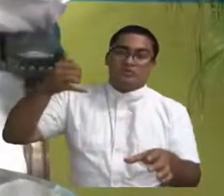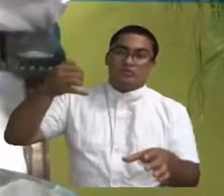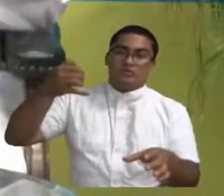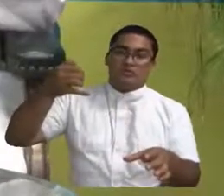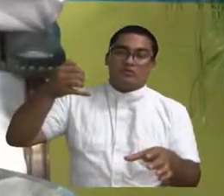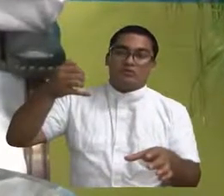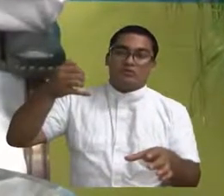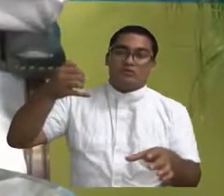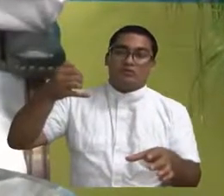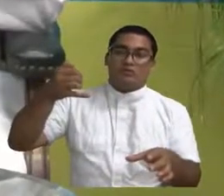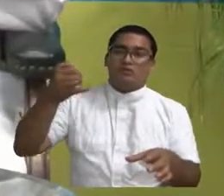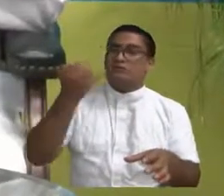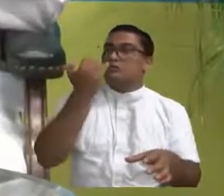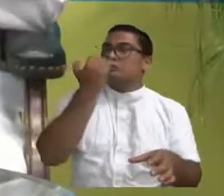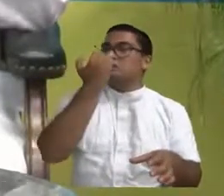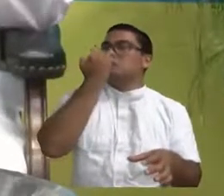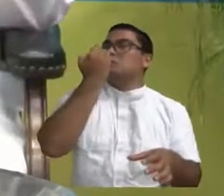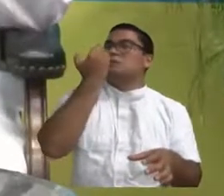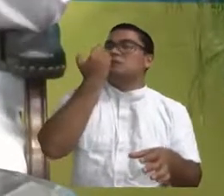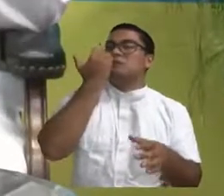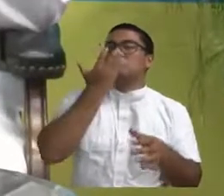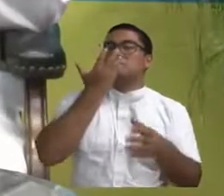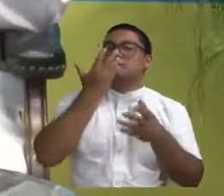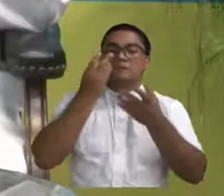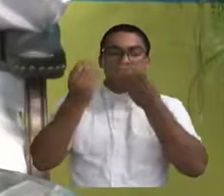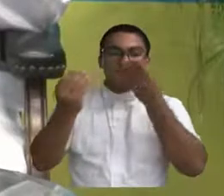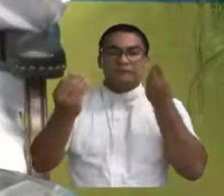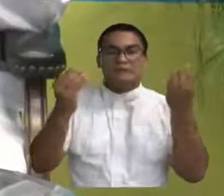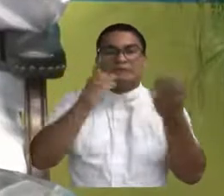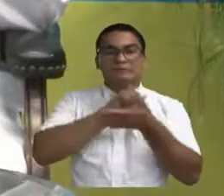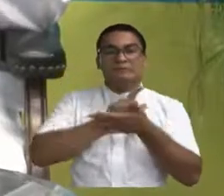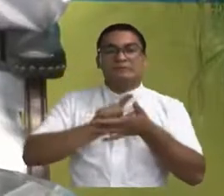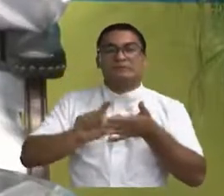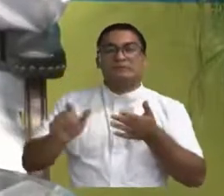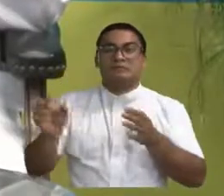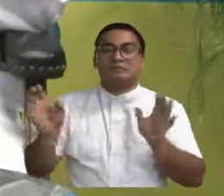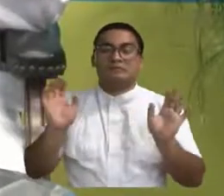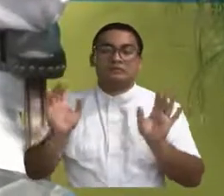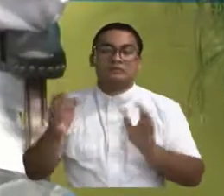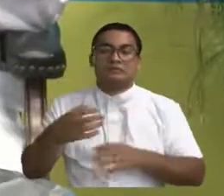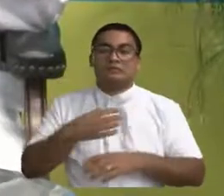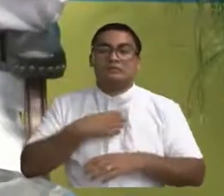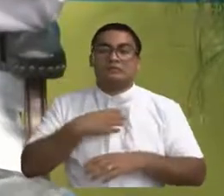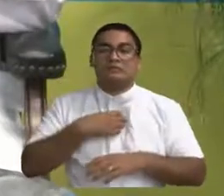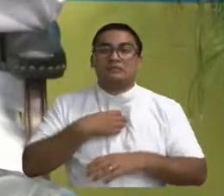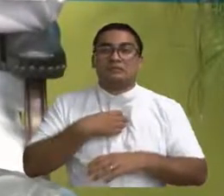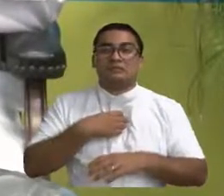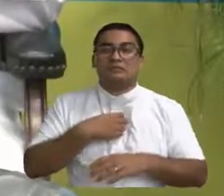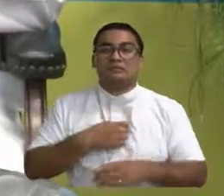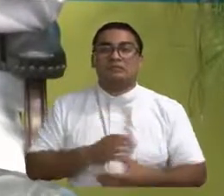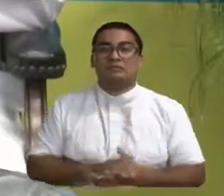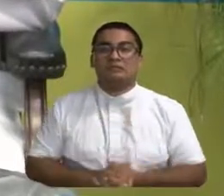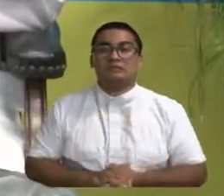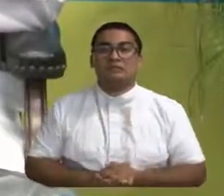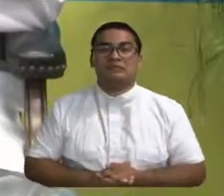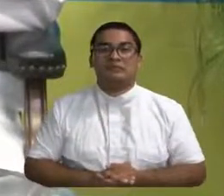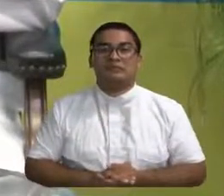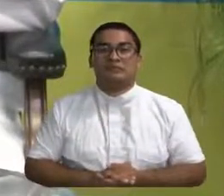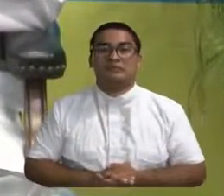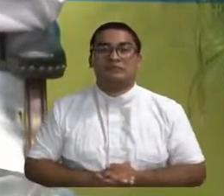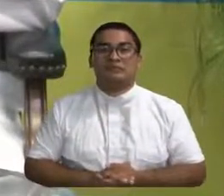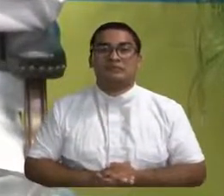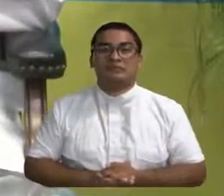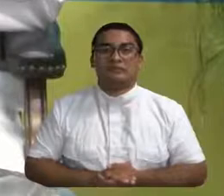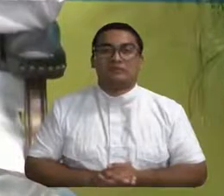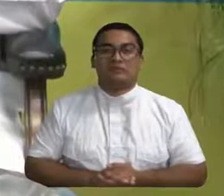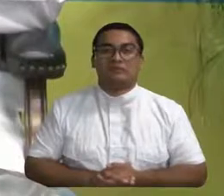existe cantidad para el lavado nasal, la verdad. Nosotros vamos a ir valorando como madre la cantidad de solución salina que vamos a ir utilizando. Claro, claro, pero no se la va a echar todas